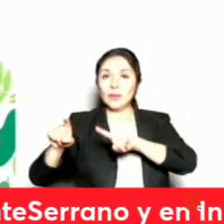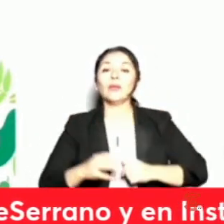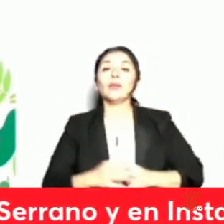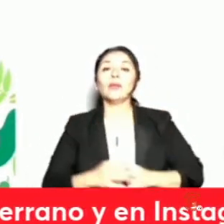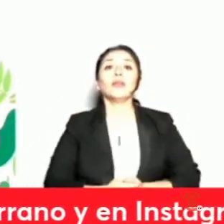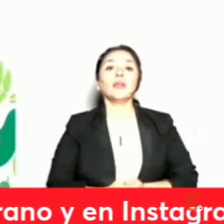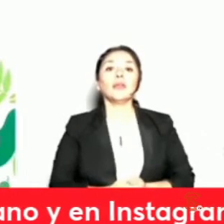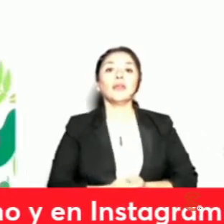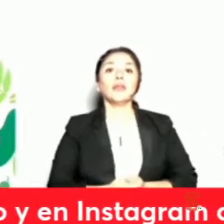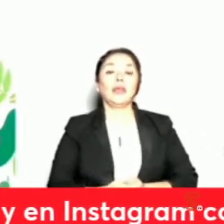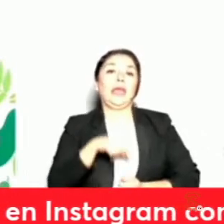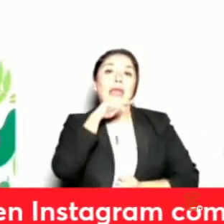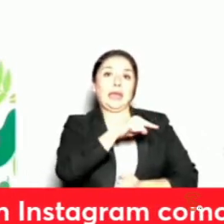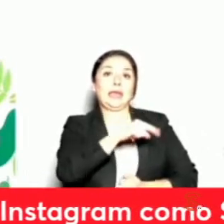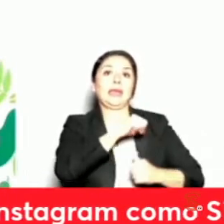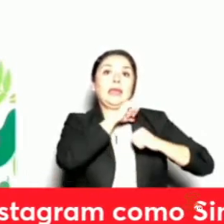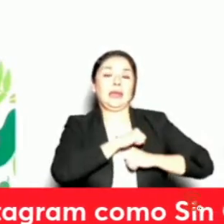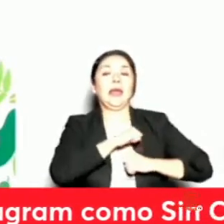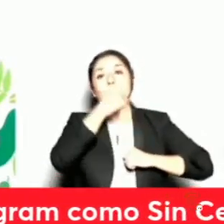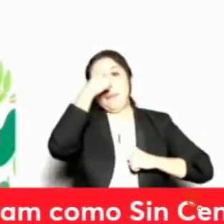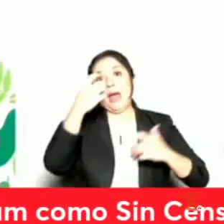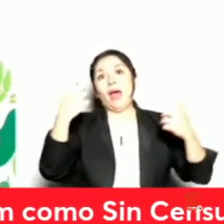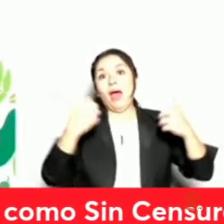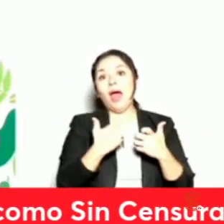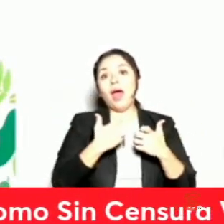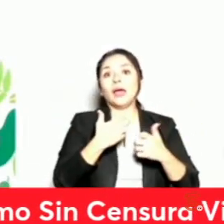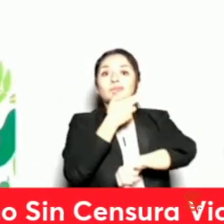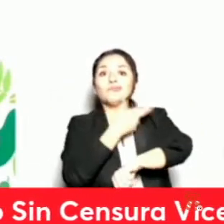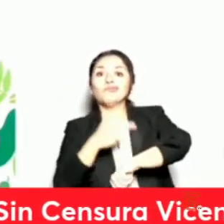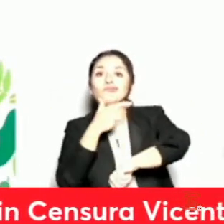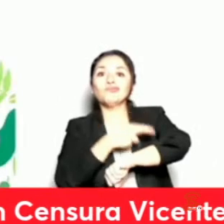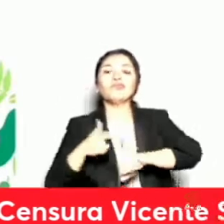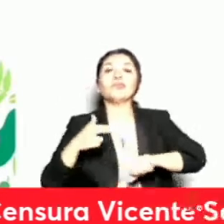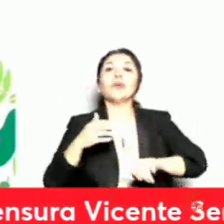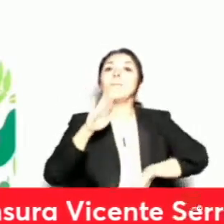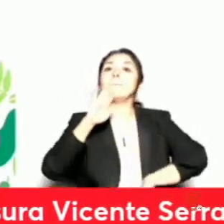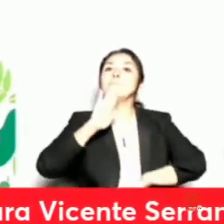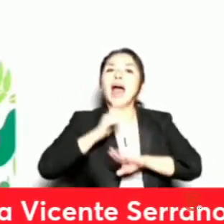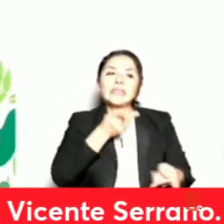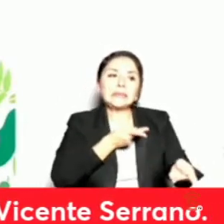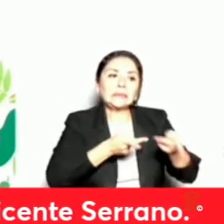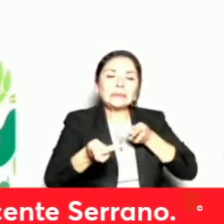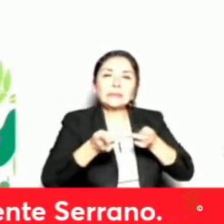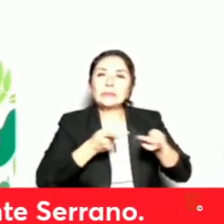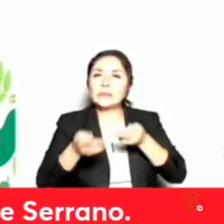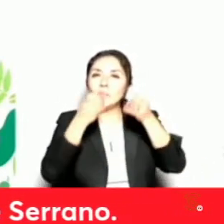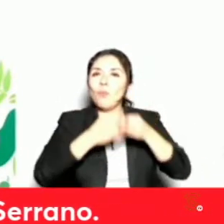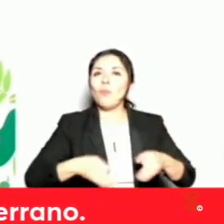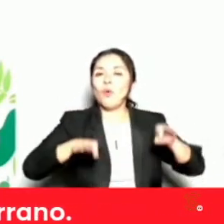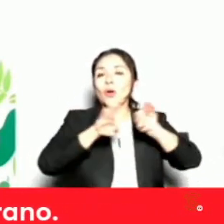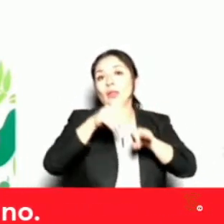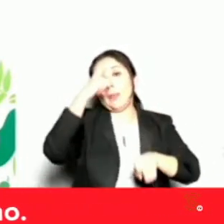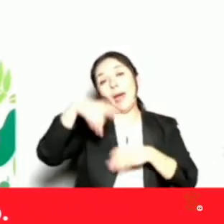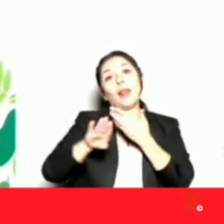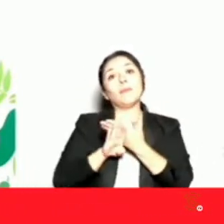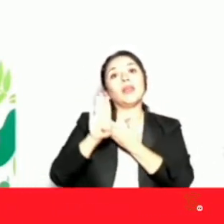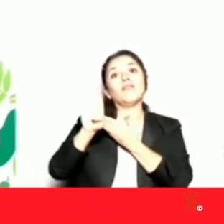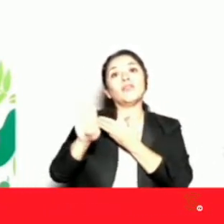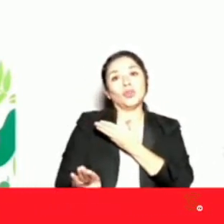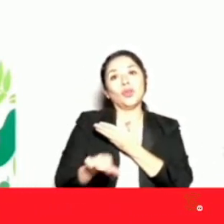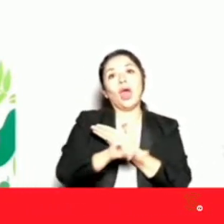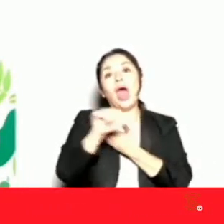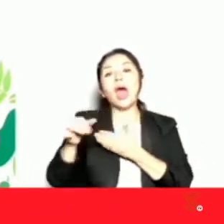pues será la encargada de llevar a cabo una gran estrategia de prevención,